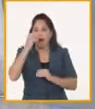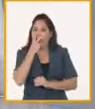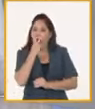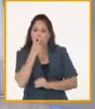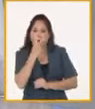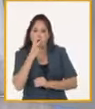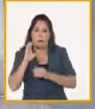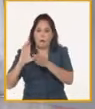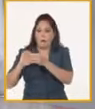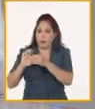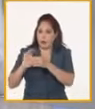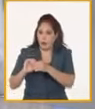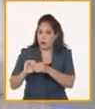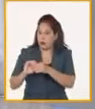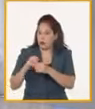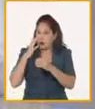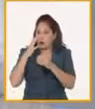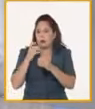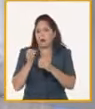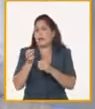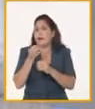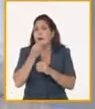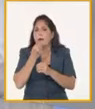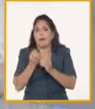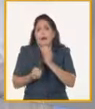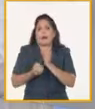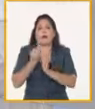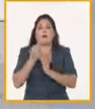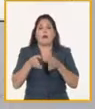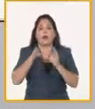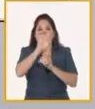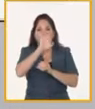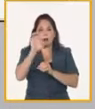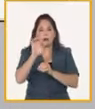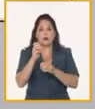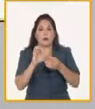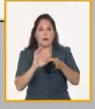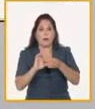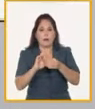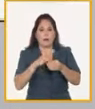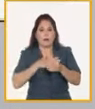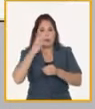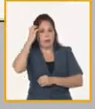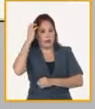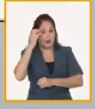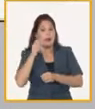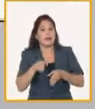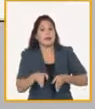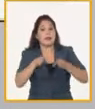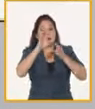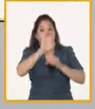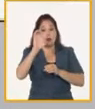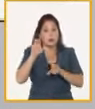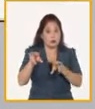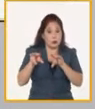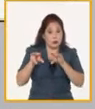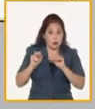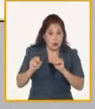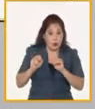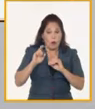sector una cosa importante con la creación del instituto de actores económicos no estatales un instituto que